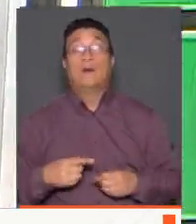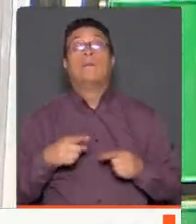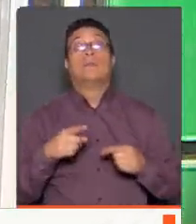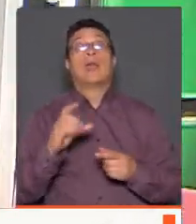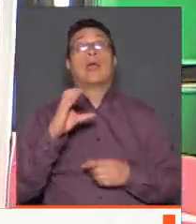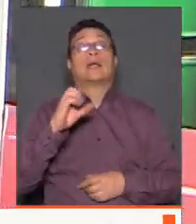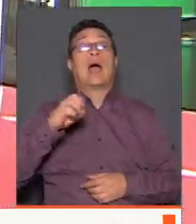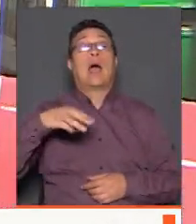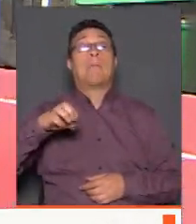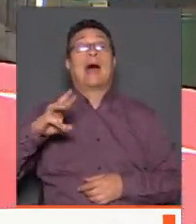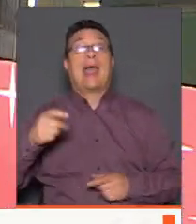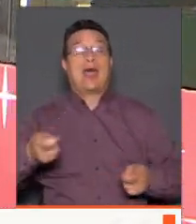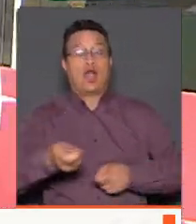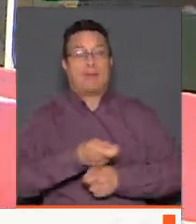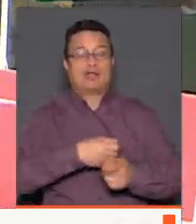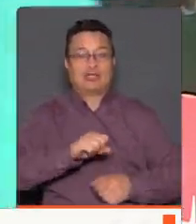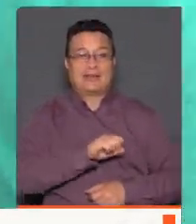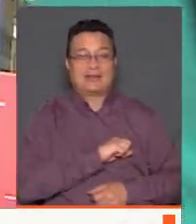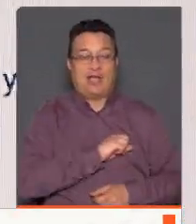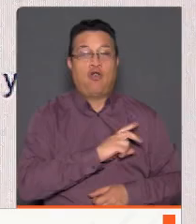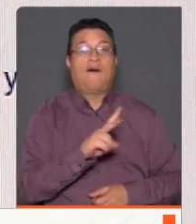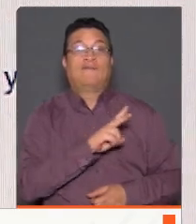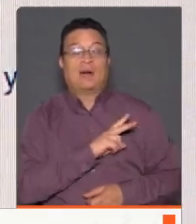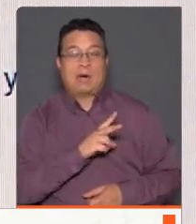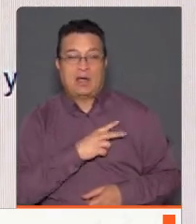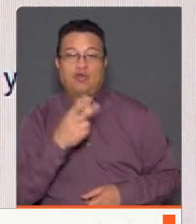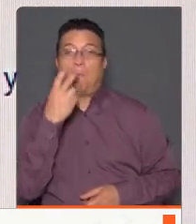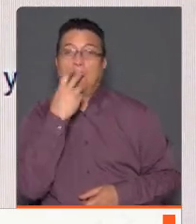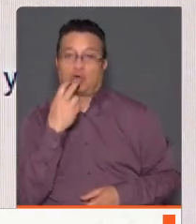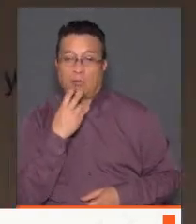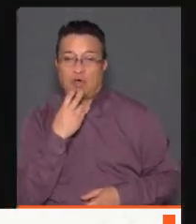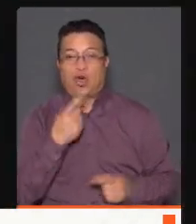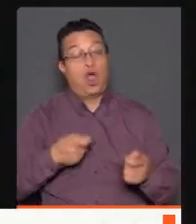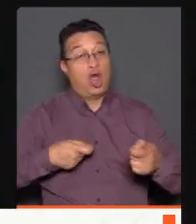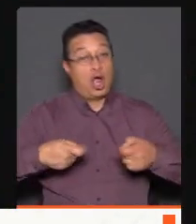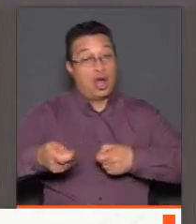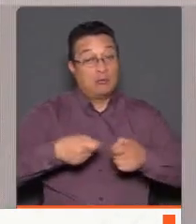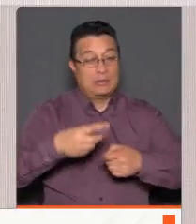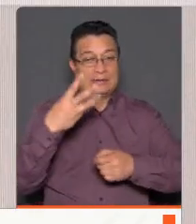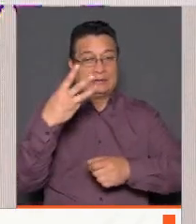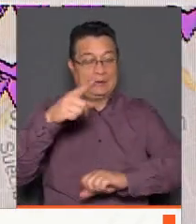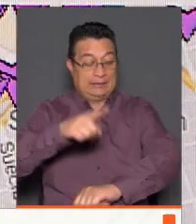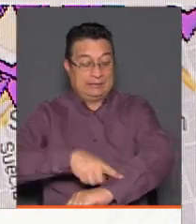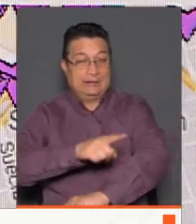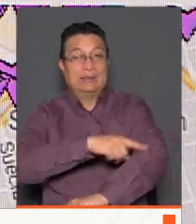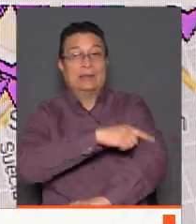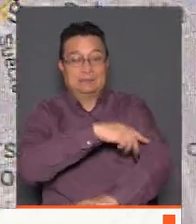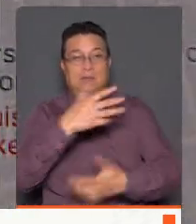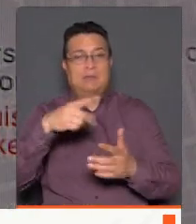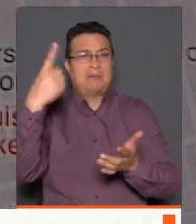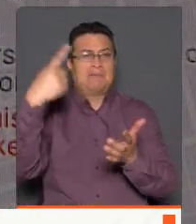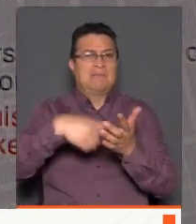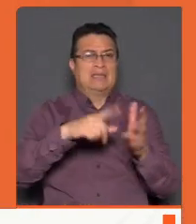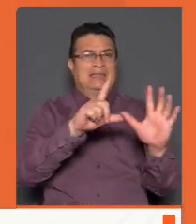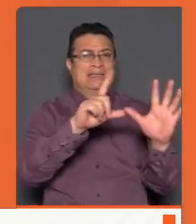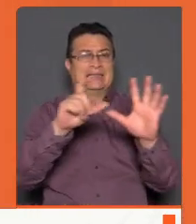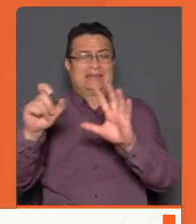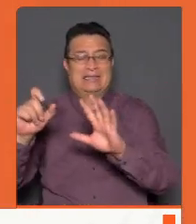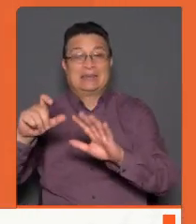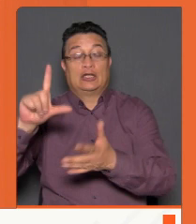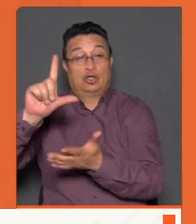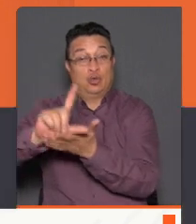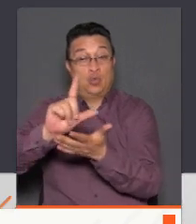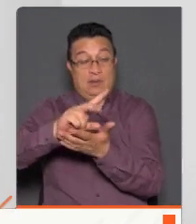de Comercio de Santiago, Valparaíso, Puerto Montt, con comercios de las tres ciudades donde participarán casi 1.700 tiendas físicas